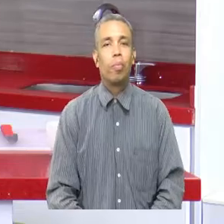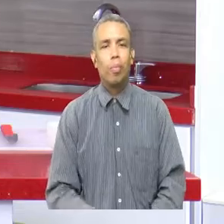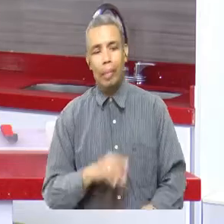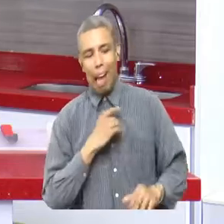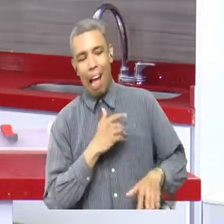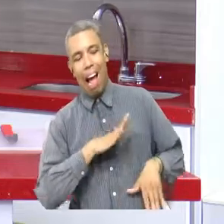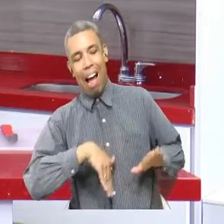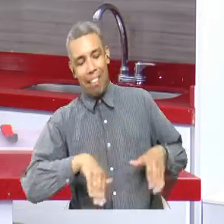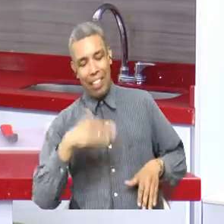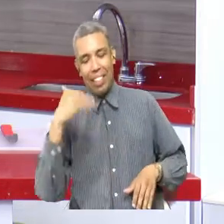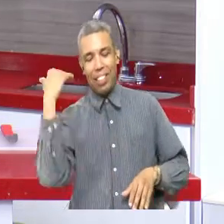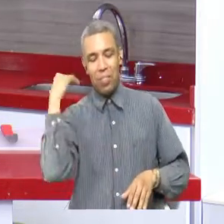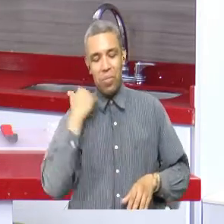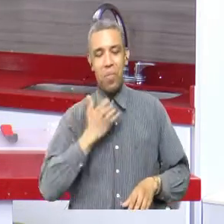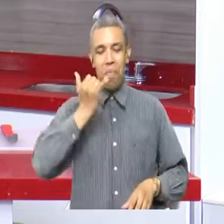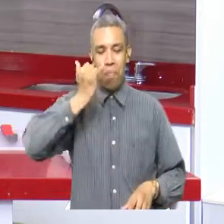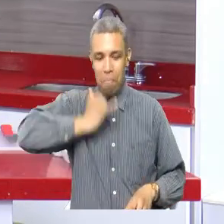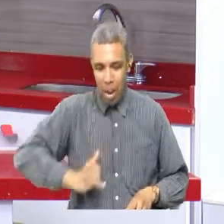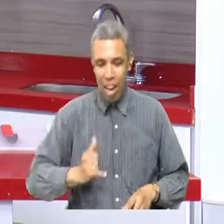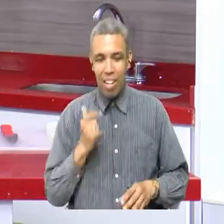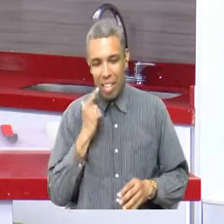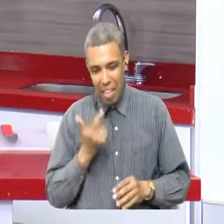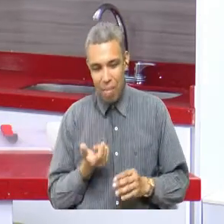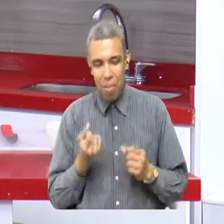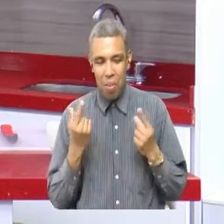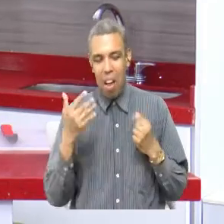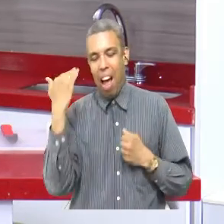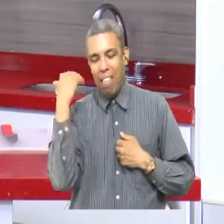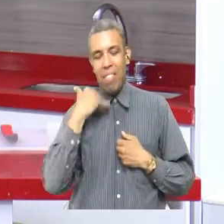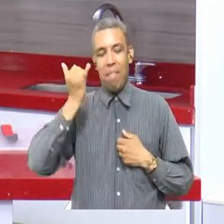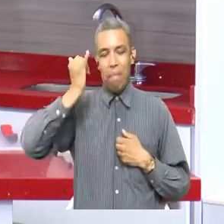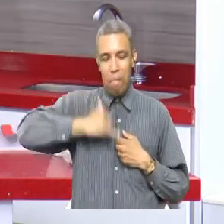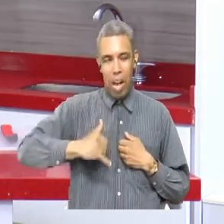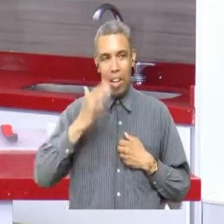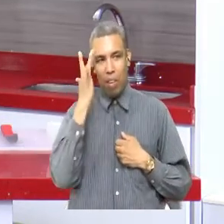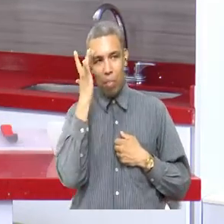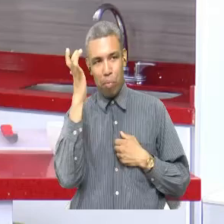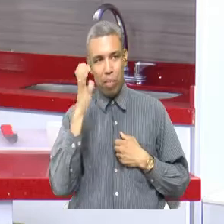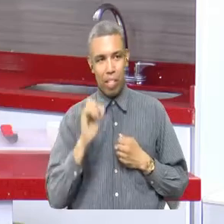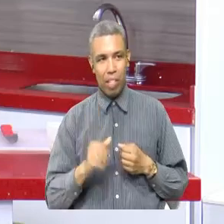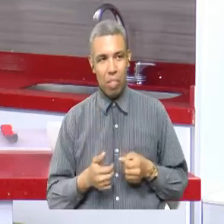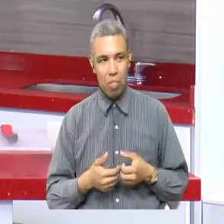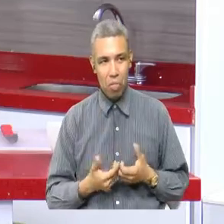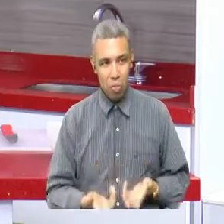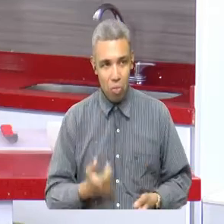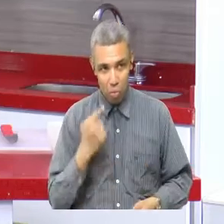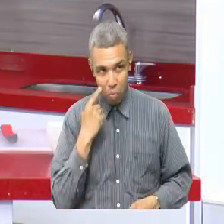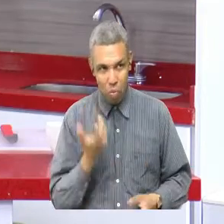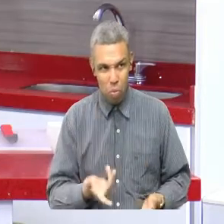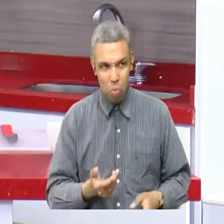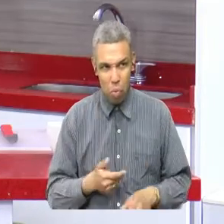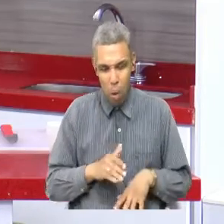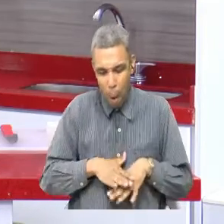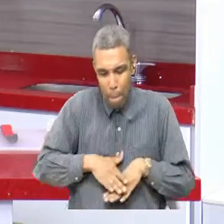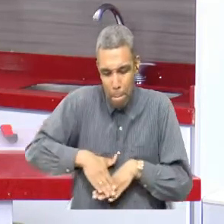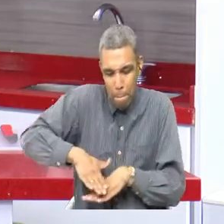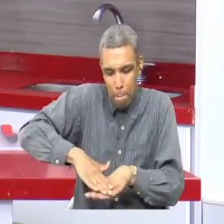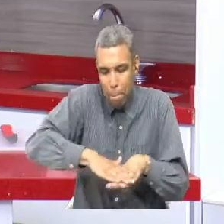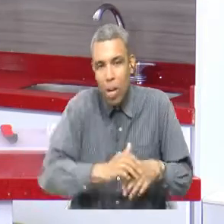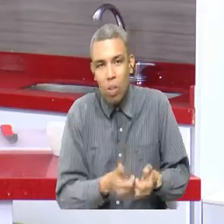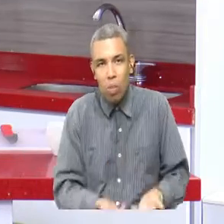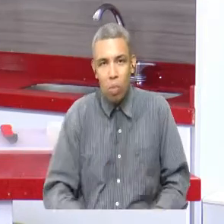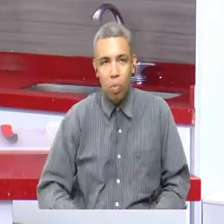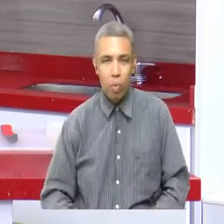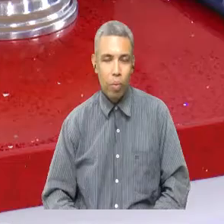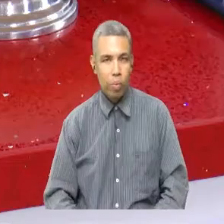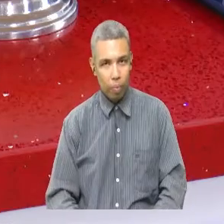falla, la galleta se sube. ¿Así o así? Como quieras, okay. La idea es así. Es así, y acá esta